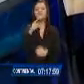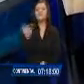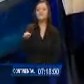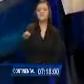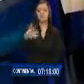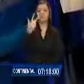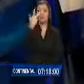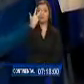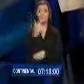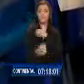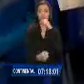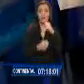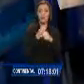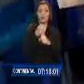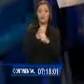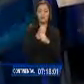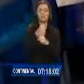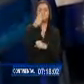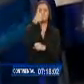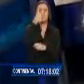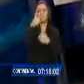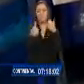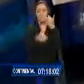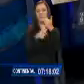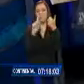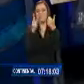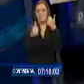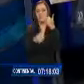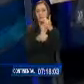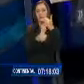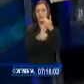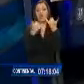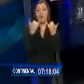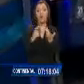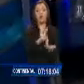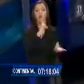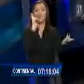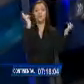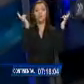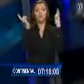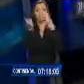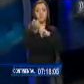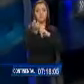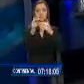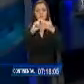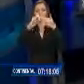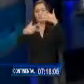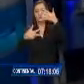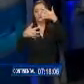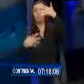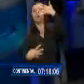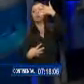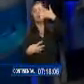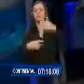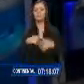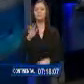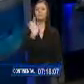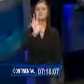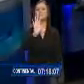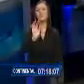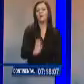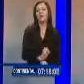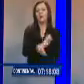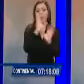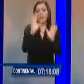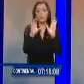durante los tres primeros años es la primera suplente y ahora, producto de la renovación parcial, pasa a ser la tercera o cuarta suplente. Eso es clarísimo.